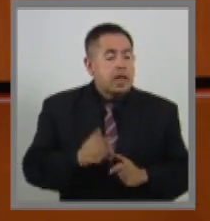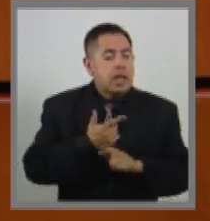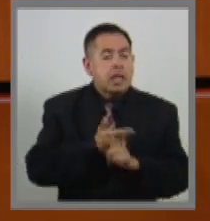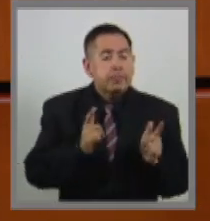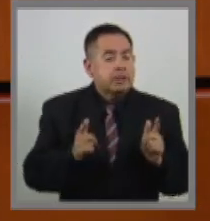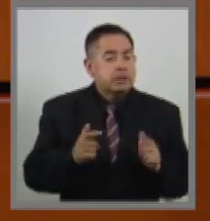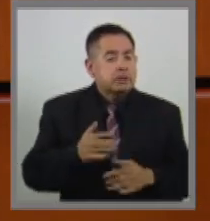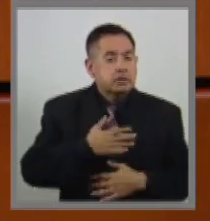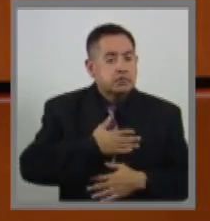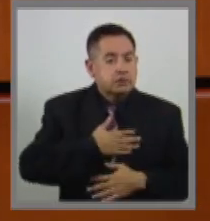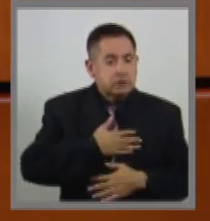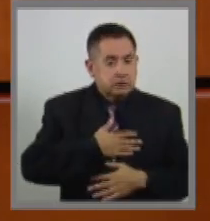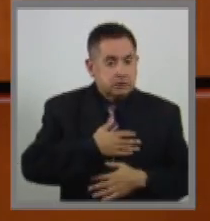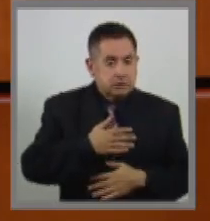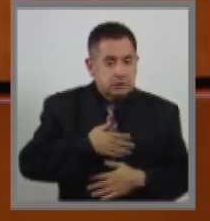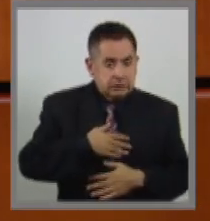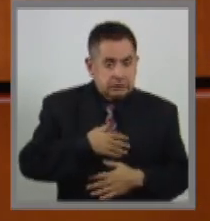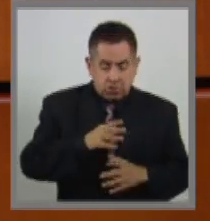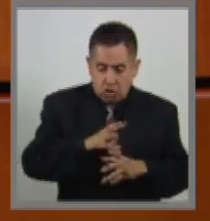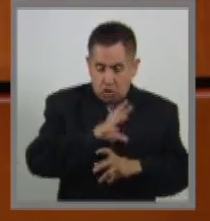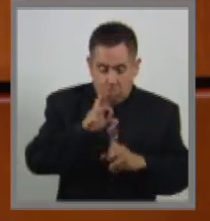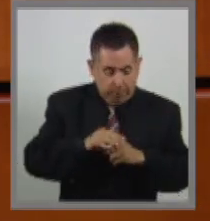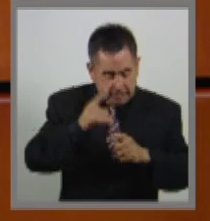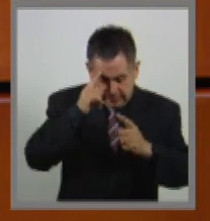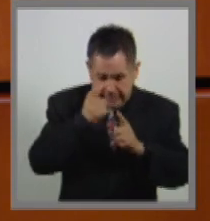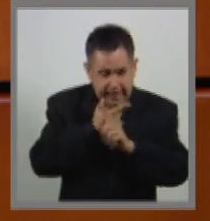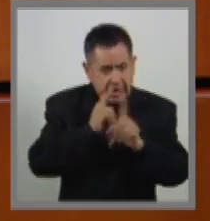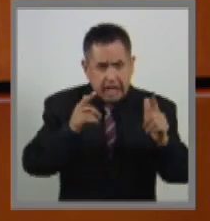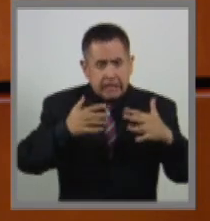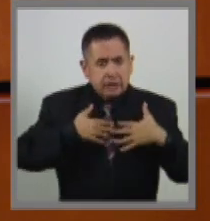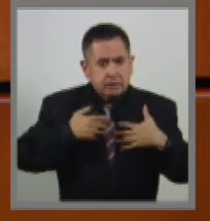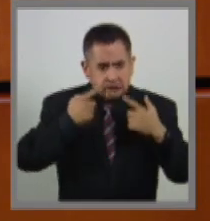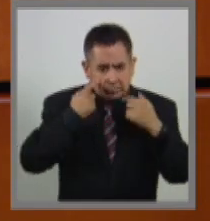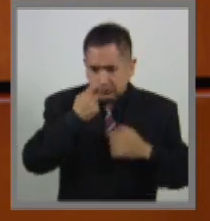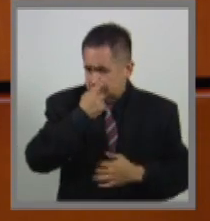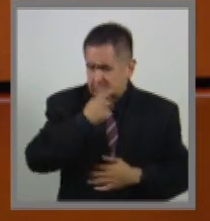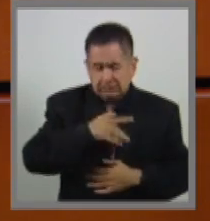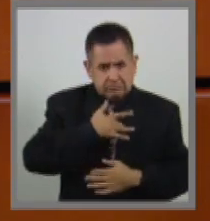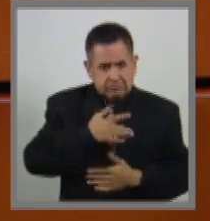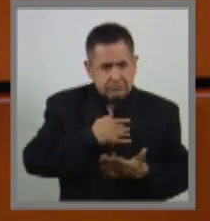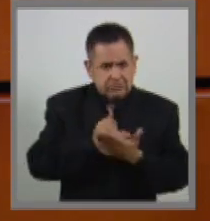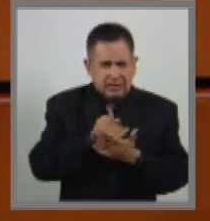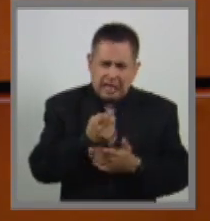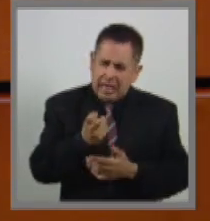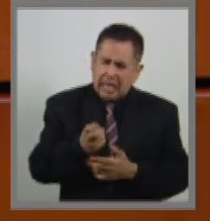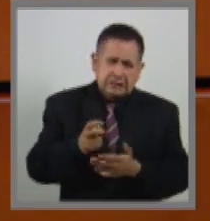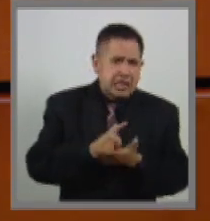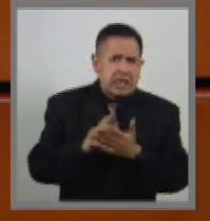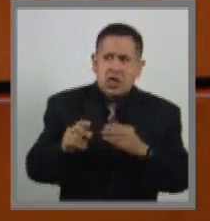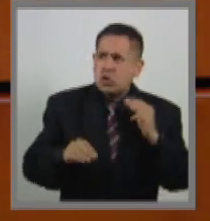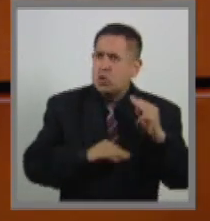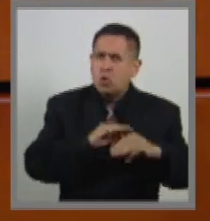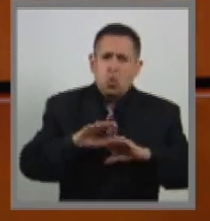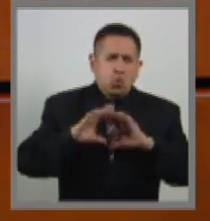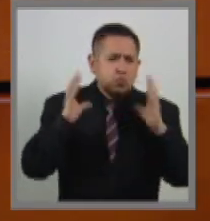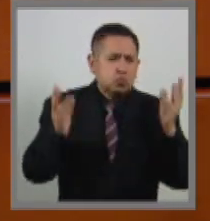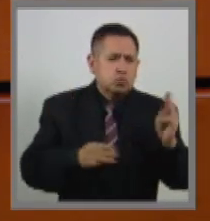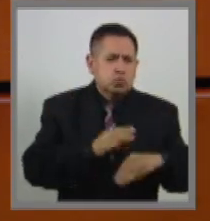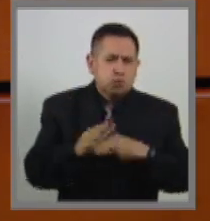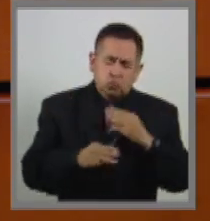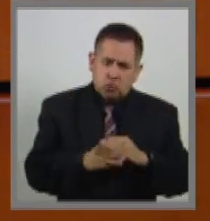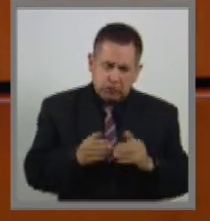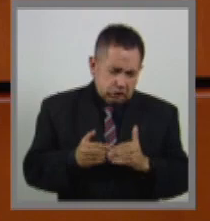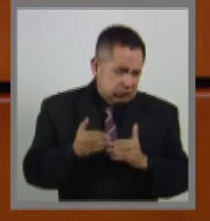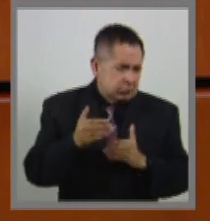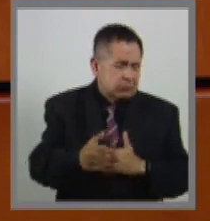libertad, en su concepto íntegro, es el derecho humano más universal y más progresista.